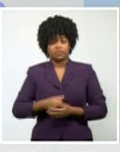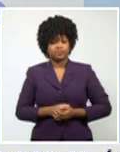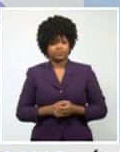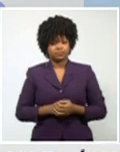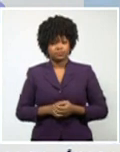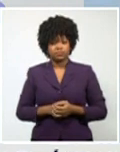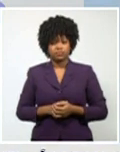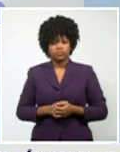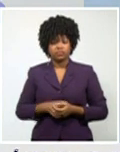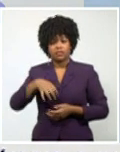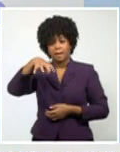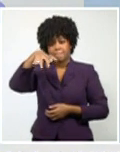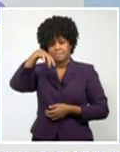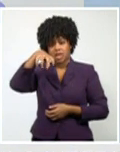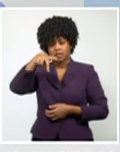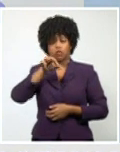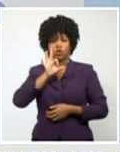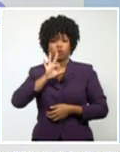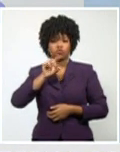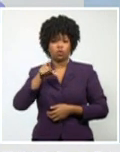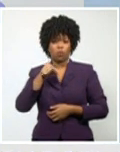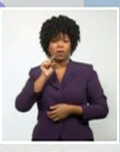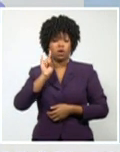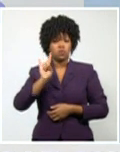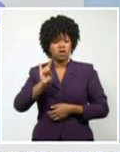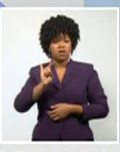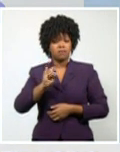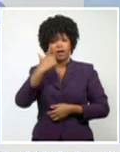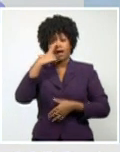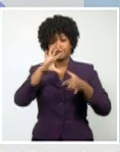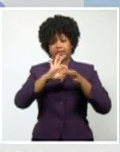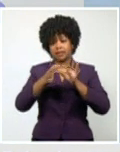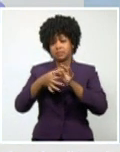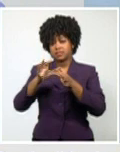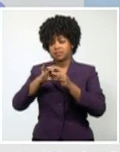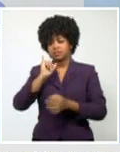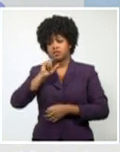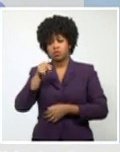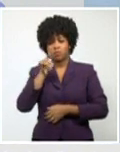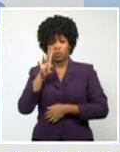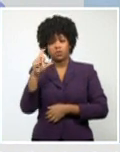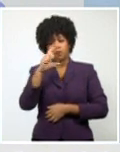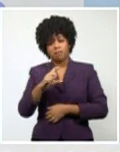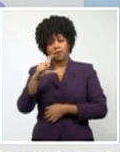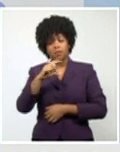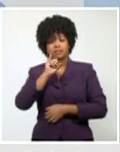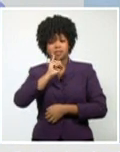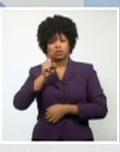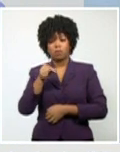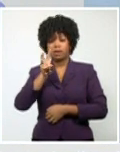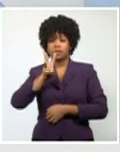Pinar del Río 8,9, Artemisa 6,4, Camagüey 6,3,